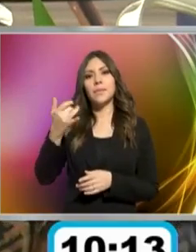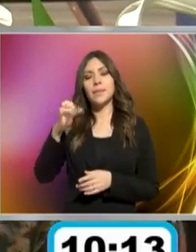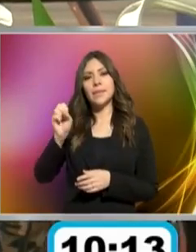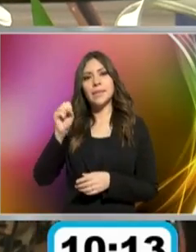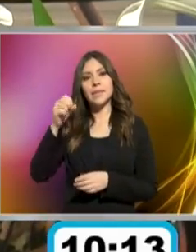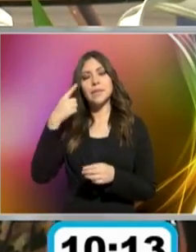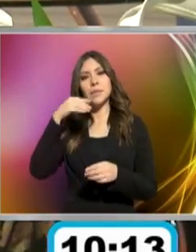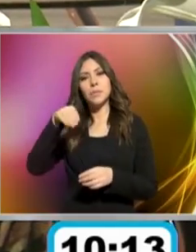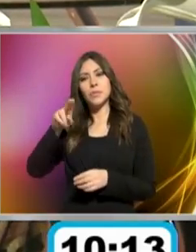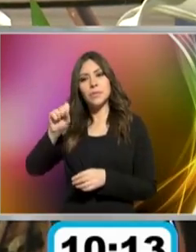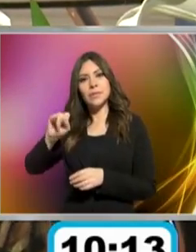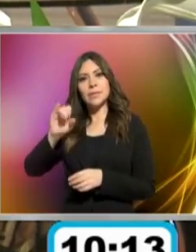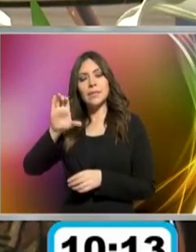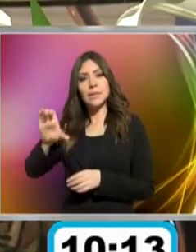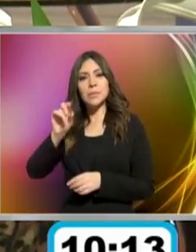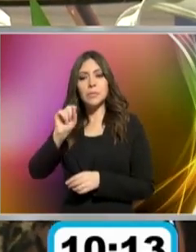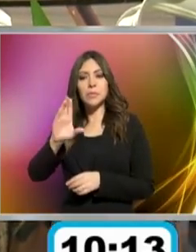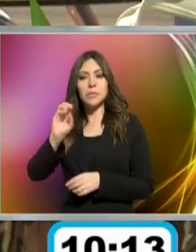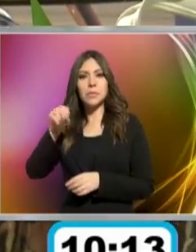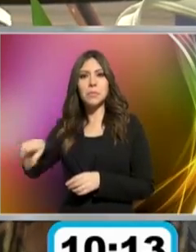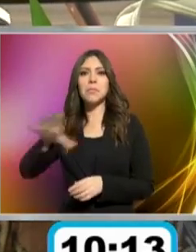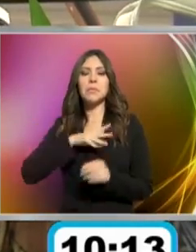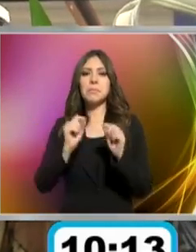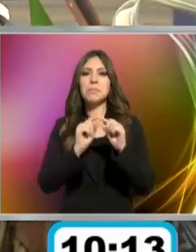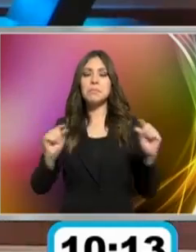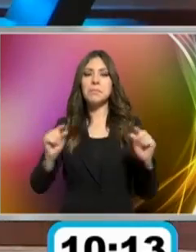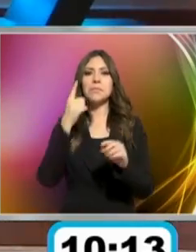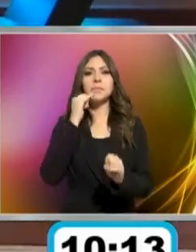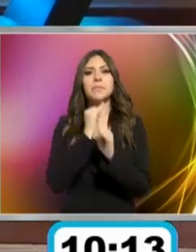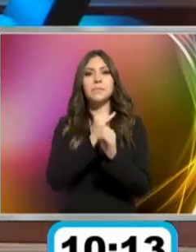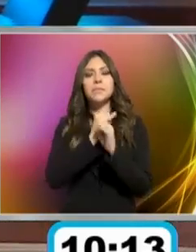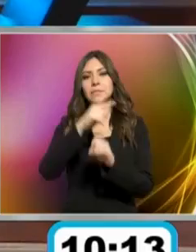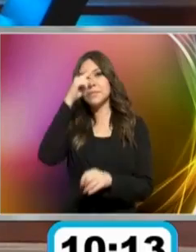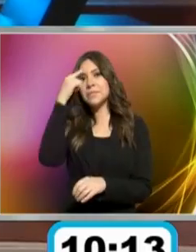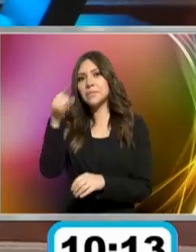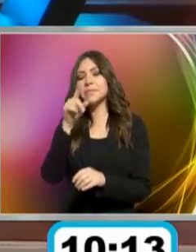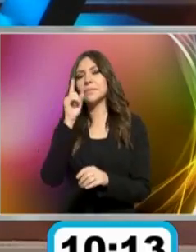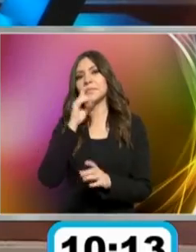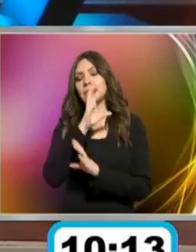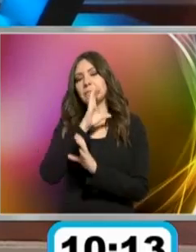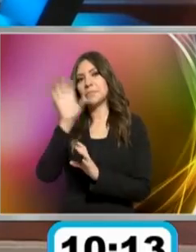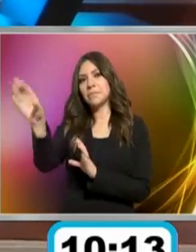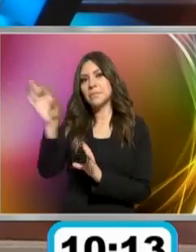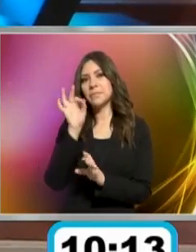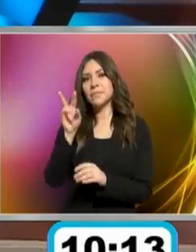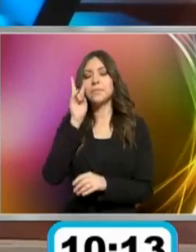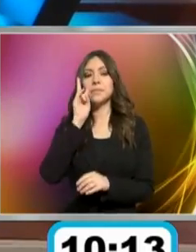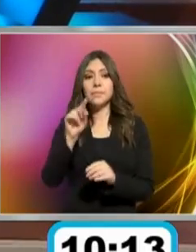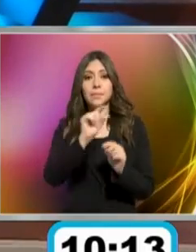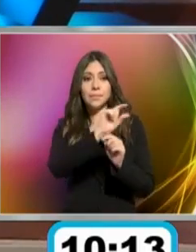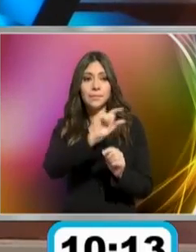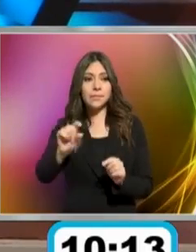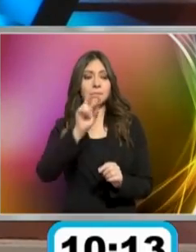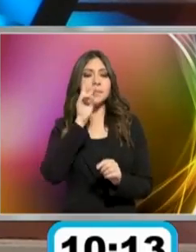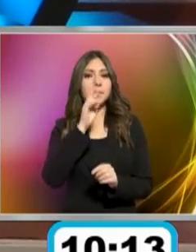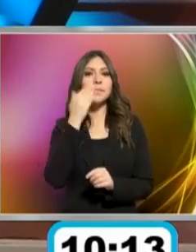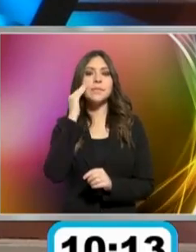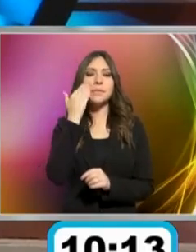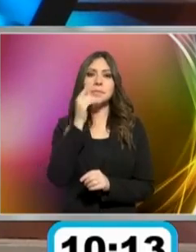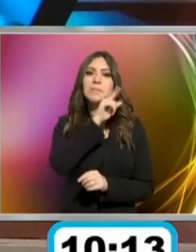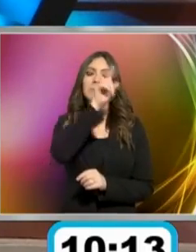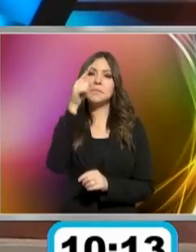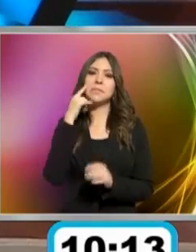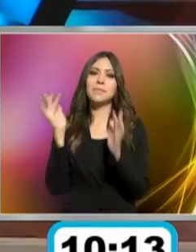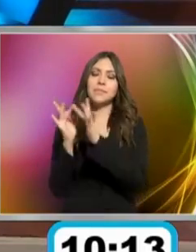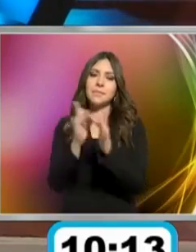pabloreyesmusic.com. Ahí Sí. van a encontrar links, redes, a todo. Perfecto, ahí está apareciendo en pantalla las redes sociales, tanto tu Facebook, tu Twitter, para estar en contacto